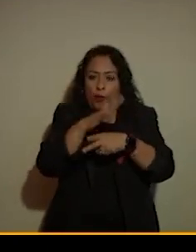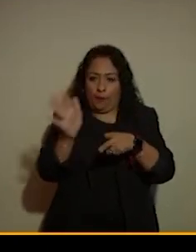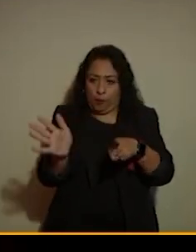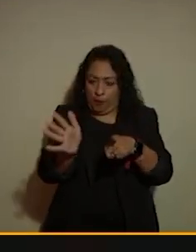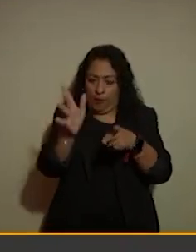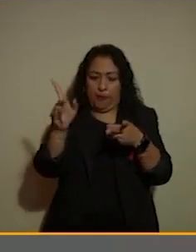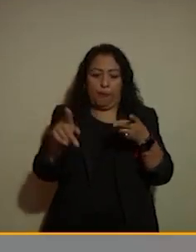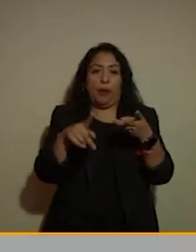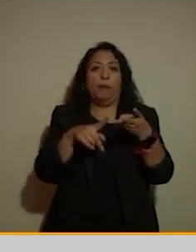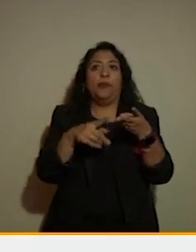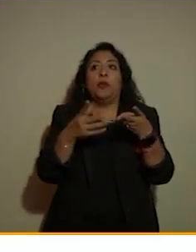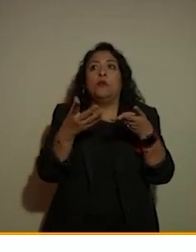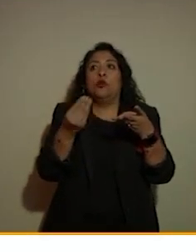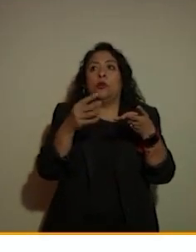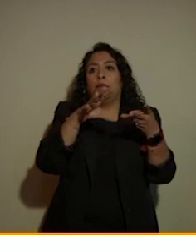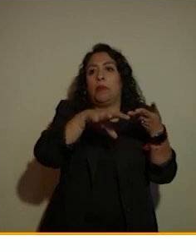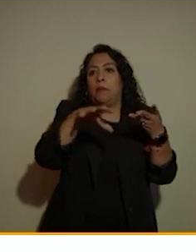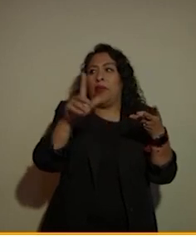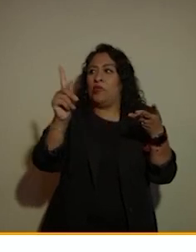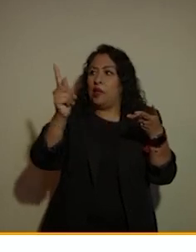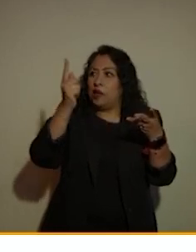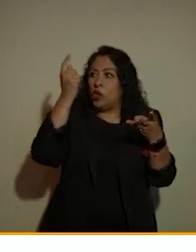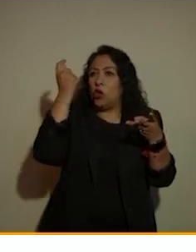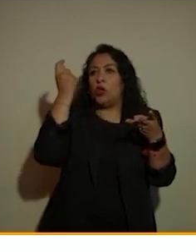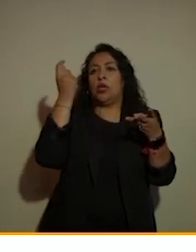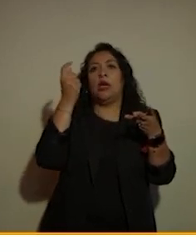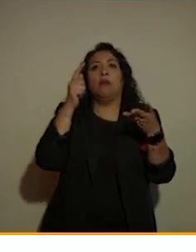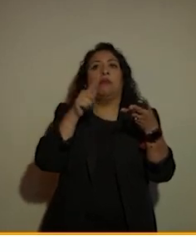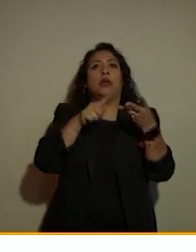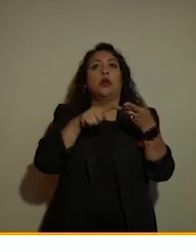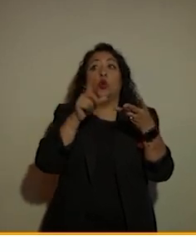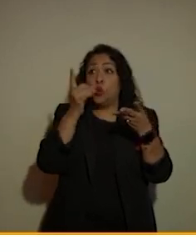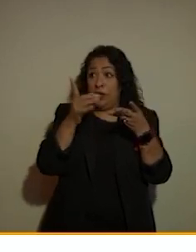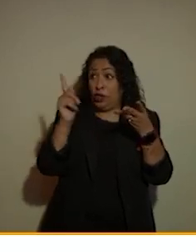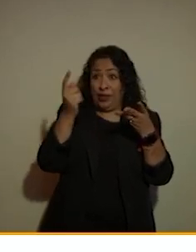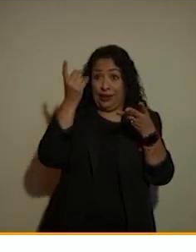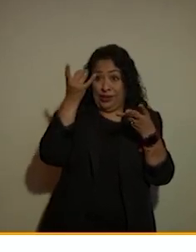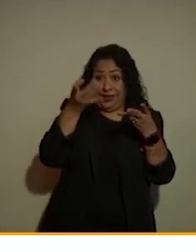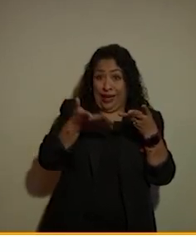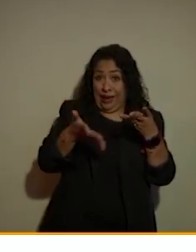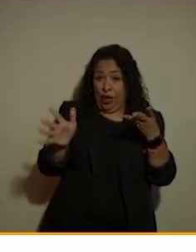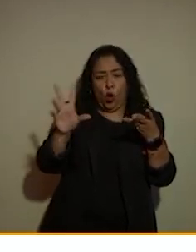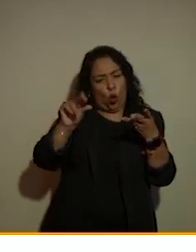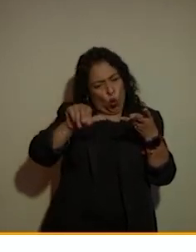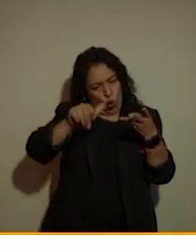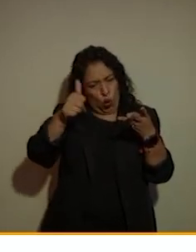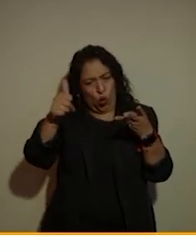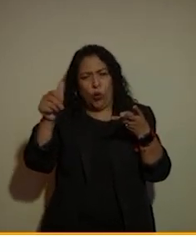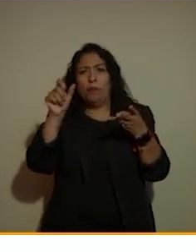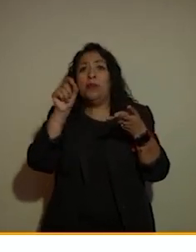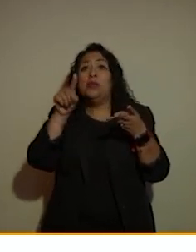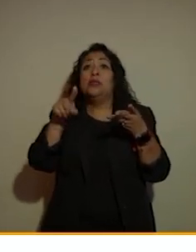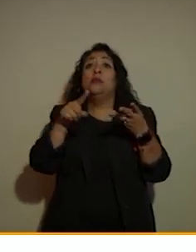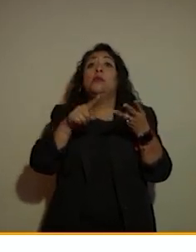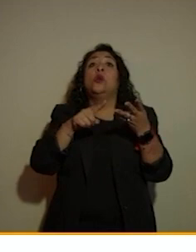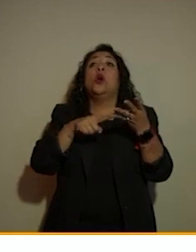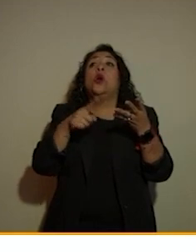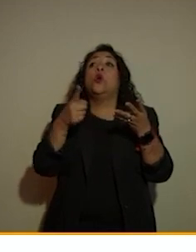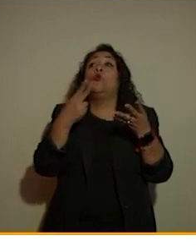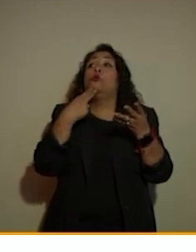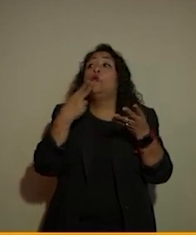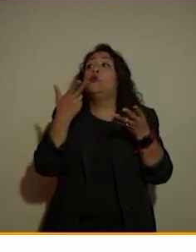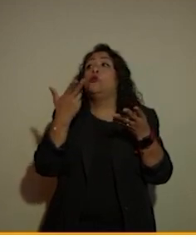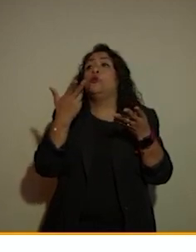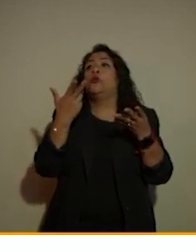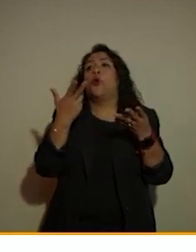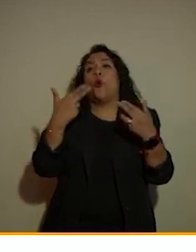en muchísimos campos tecnológicos, pero no solamente tecnológicos, ¿no? El tema de la gestión de los recursos